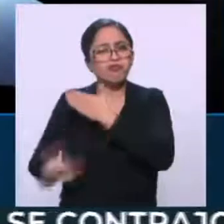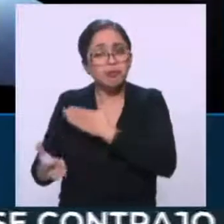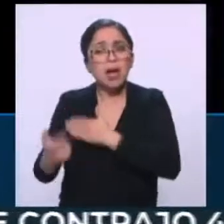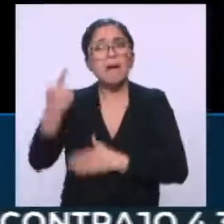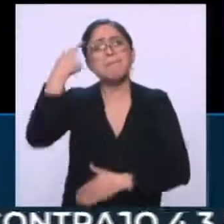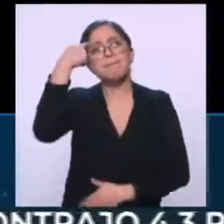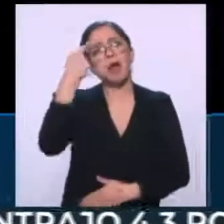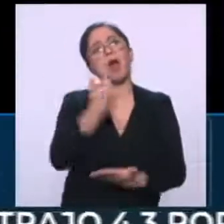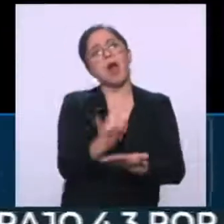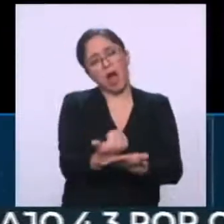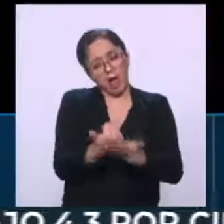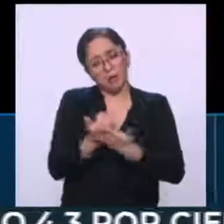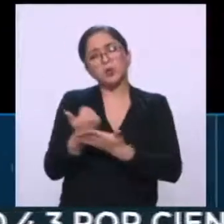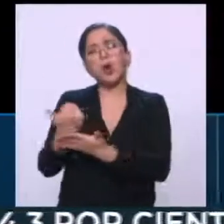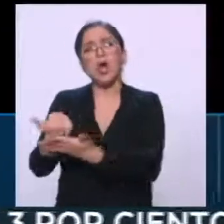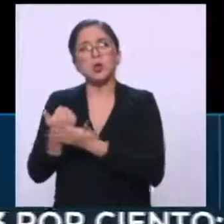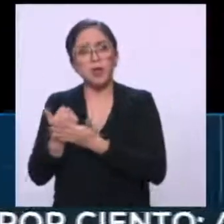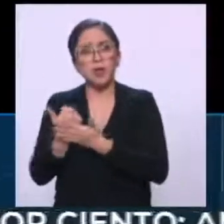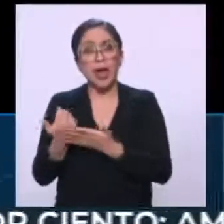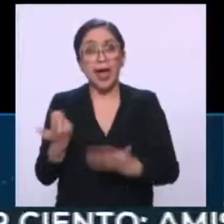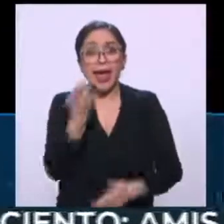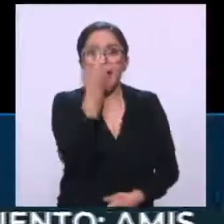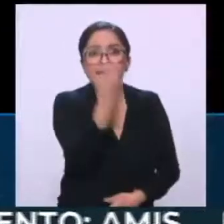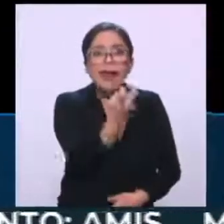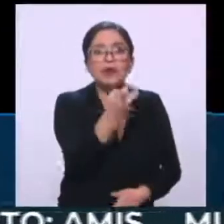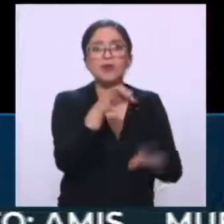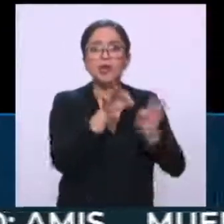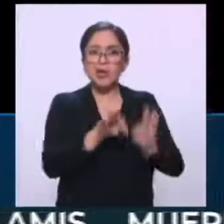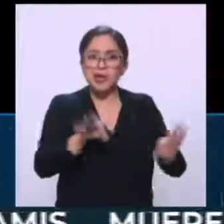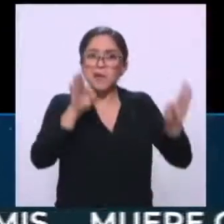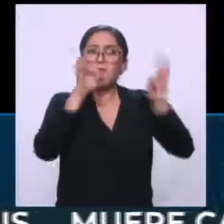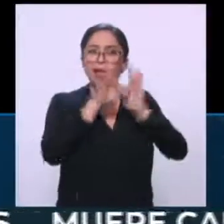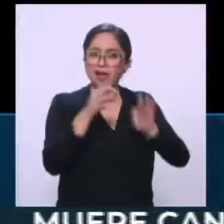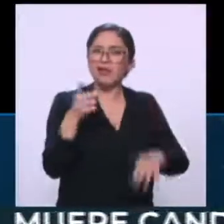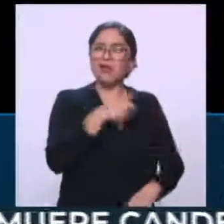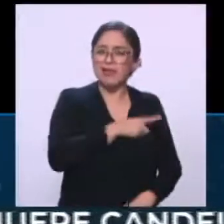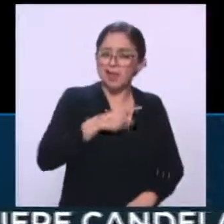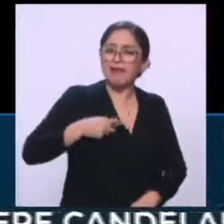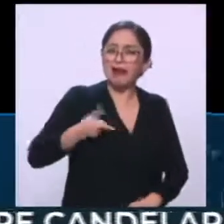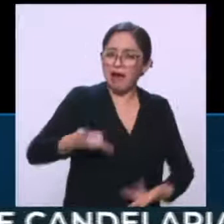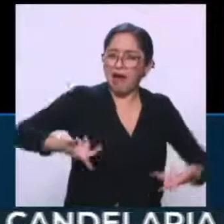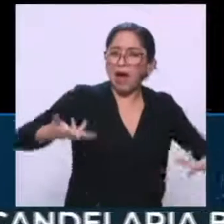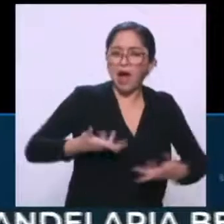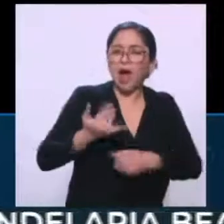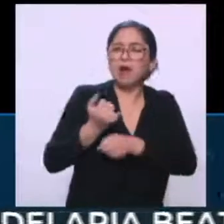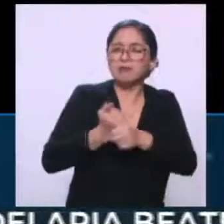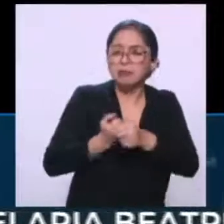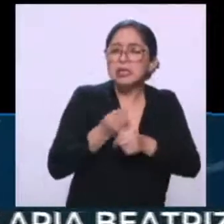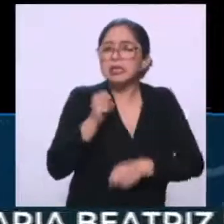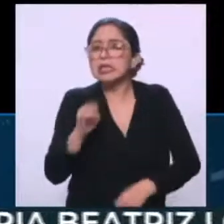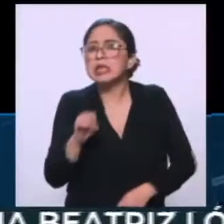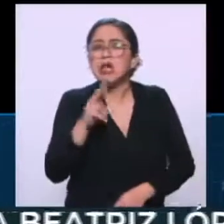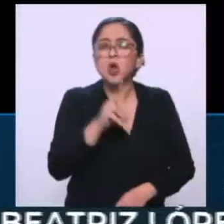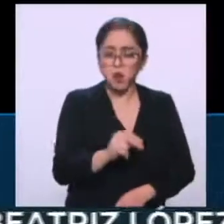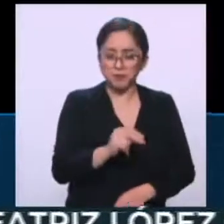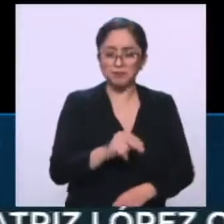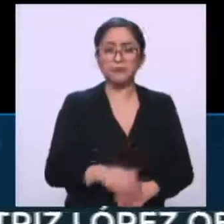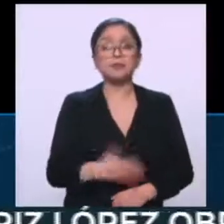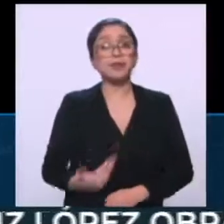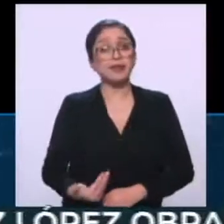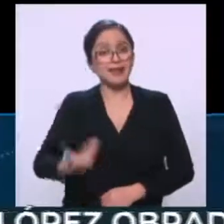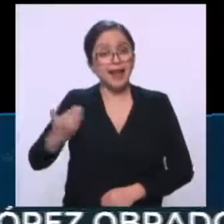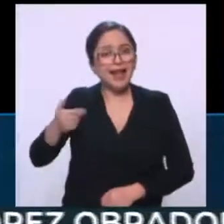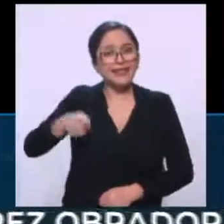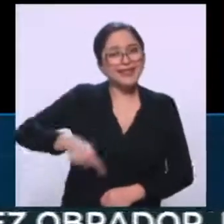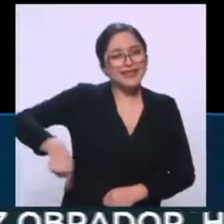acusación de manera pues muy importante. Lo que estamos viendo en estos momentos pues es lo que ya hemos comentado aquí